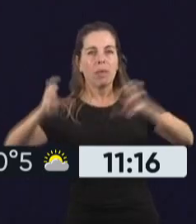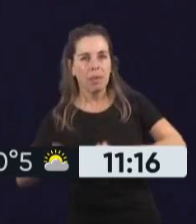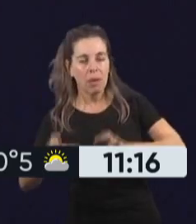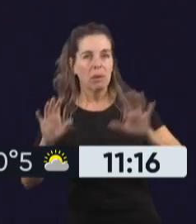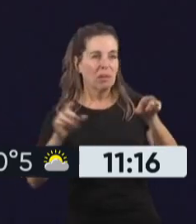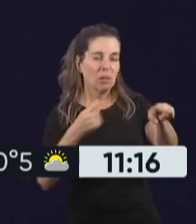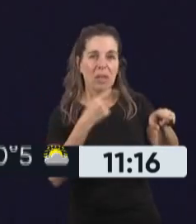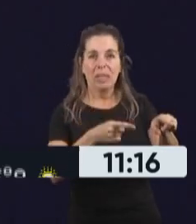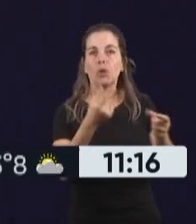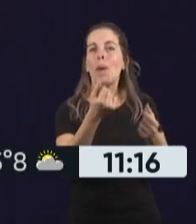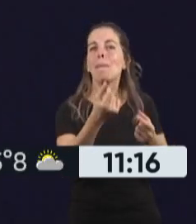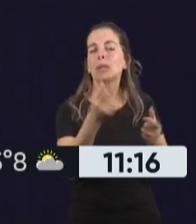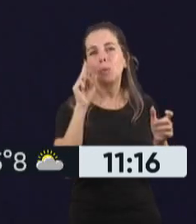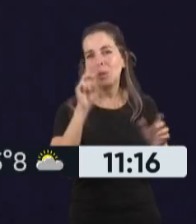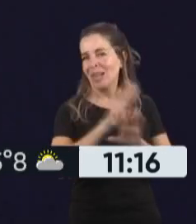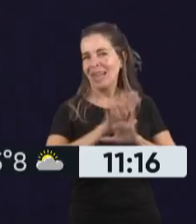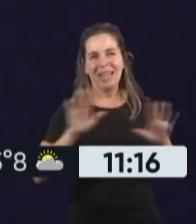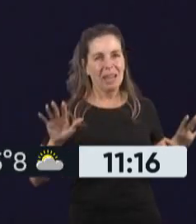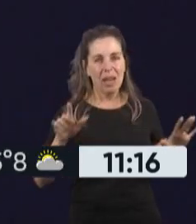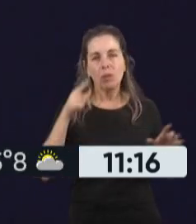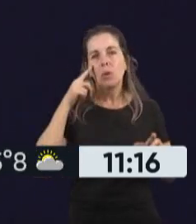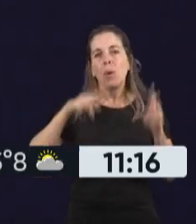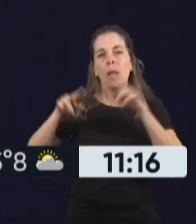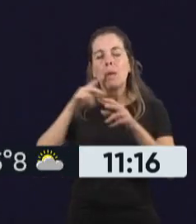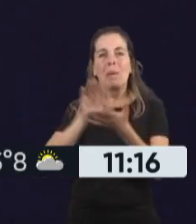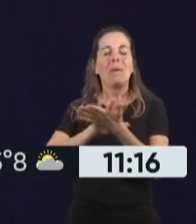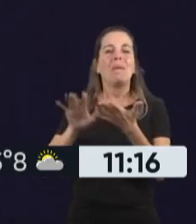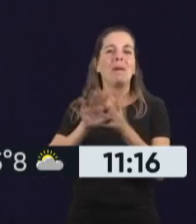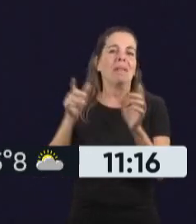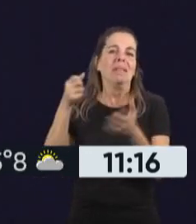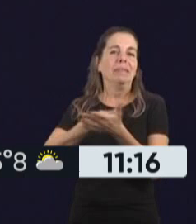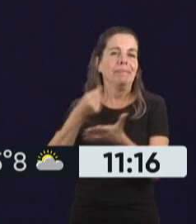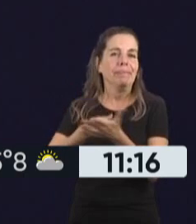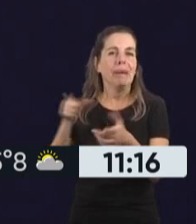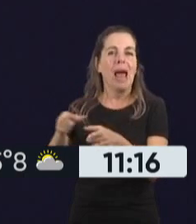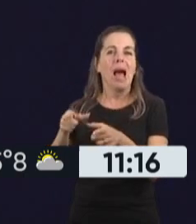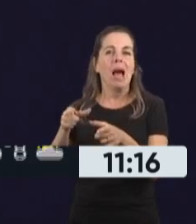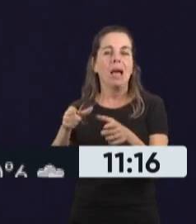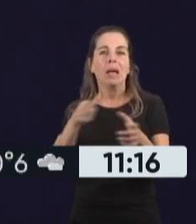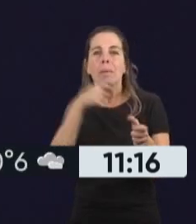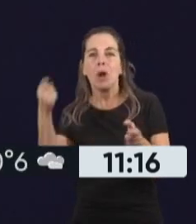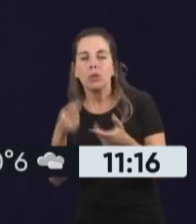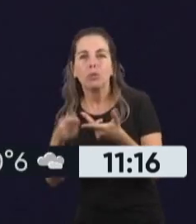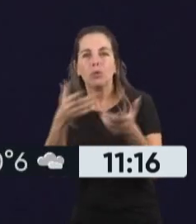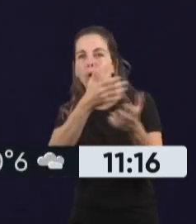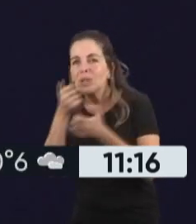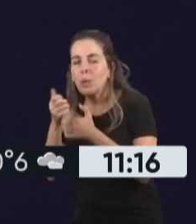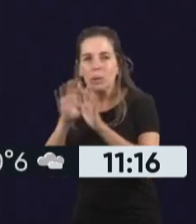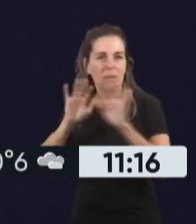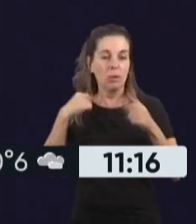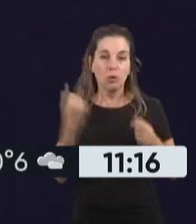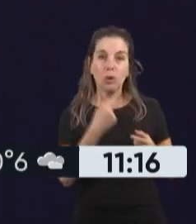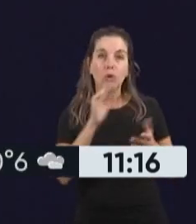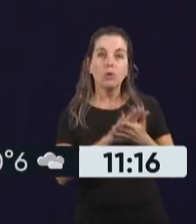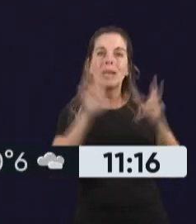tiene absolutamente nada que ver con la lucha contra la trata de personas. Nosotros de la investigación no vamos a hacer